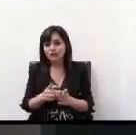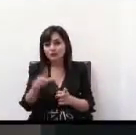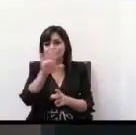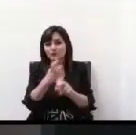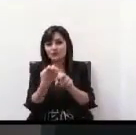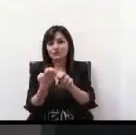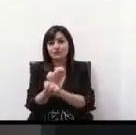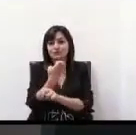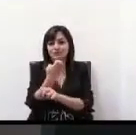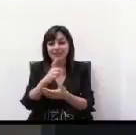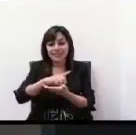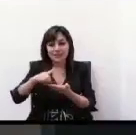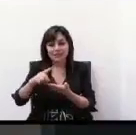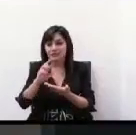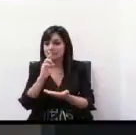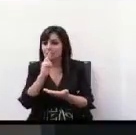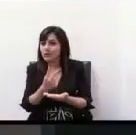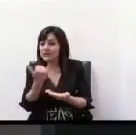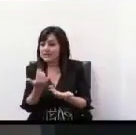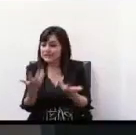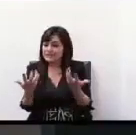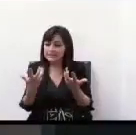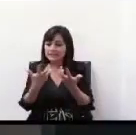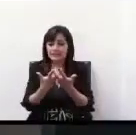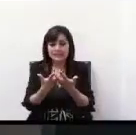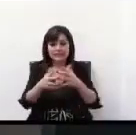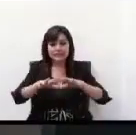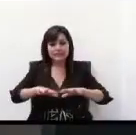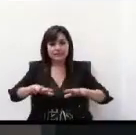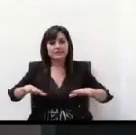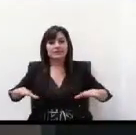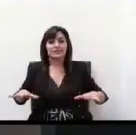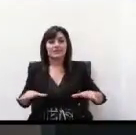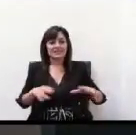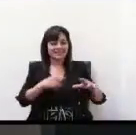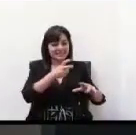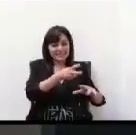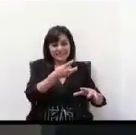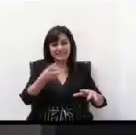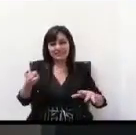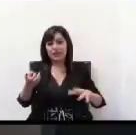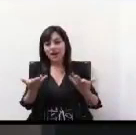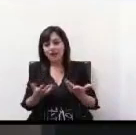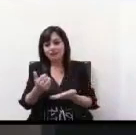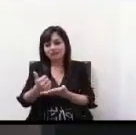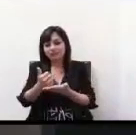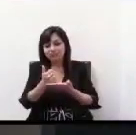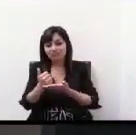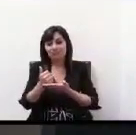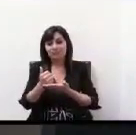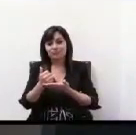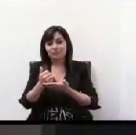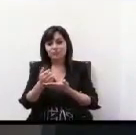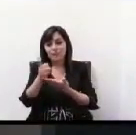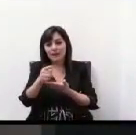la estabilidad y la cohesión social son preceptos que nos guían y orientan hacia la construcción de la